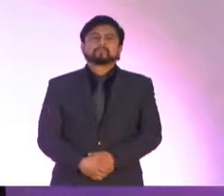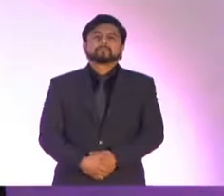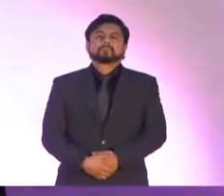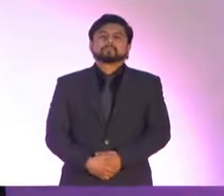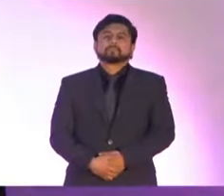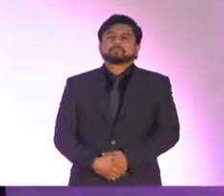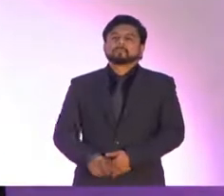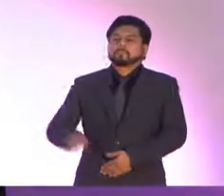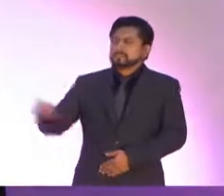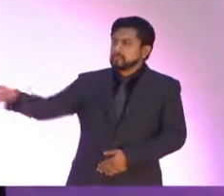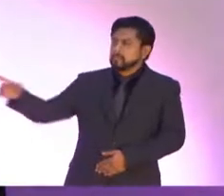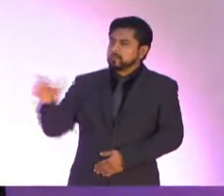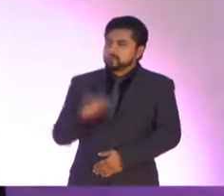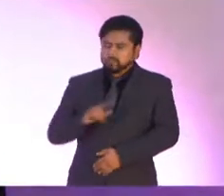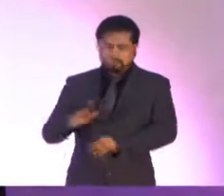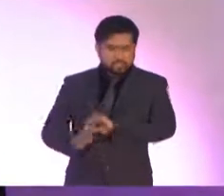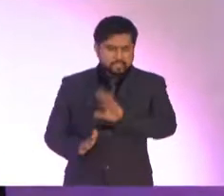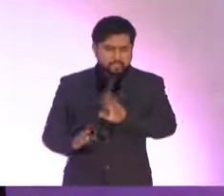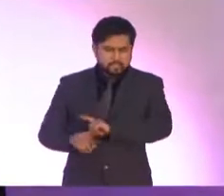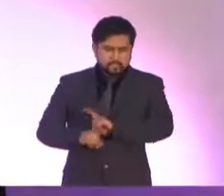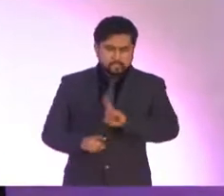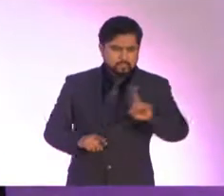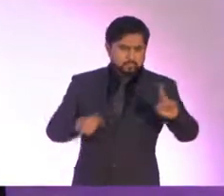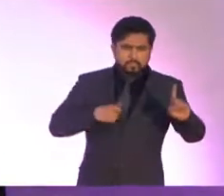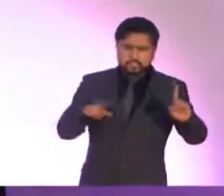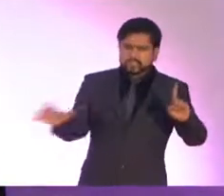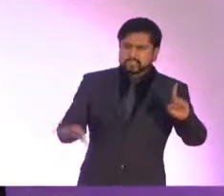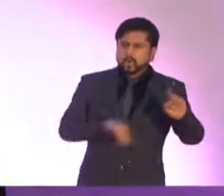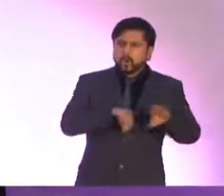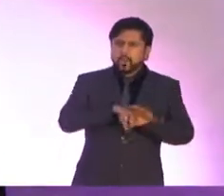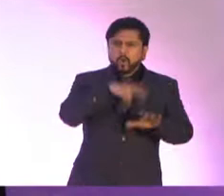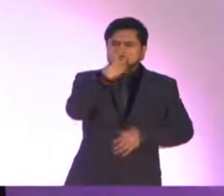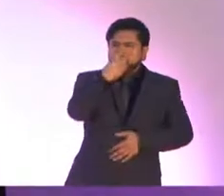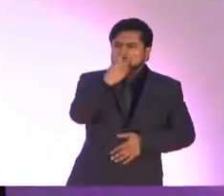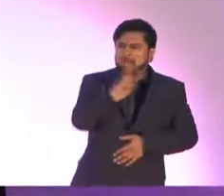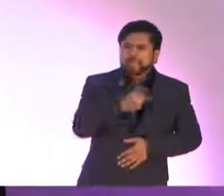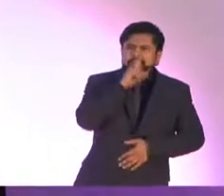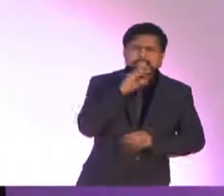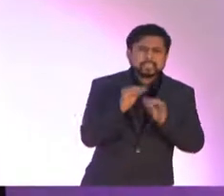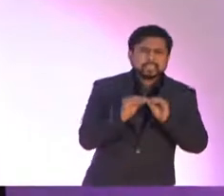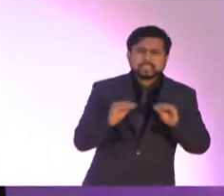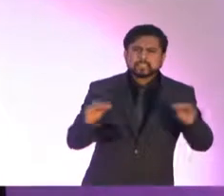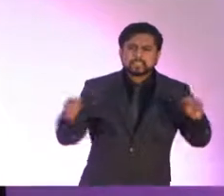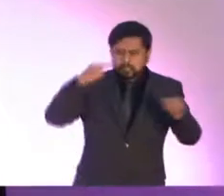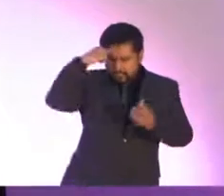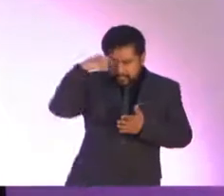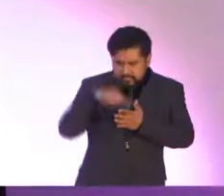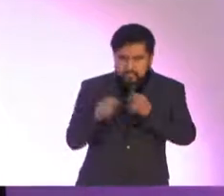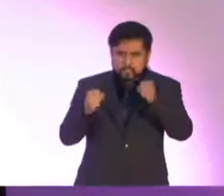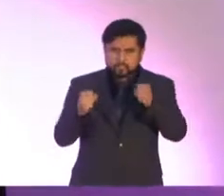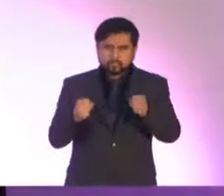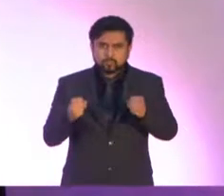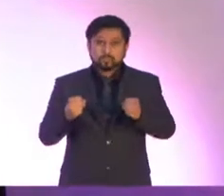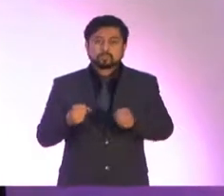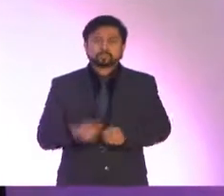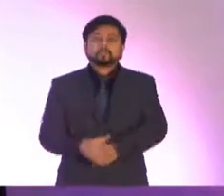a tu diestra, cayendo, callando, creyendo.